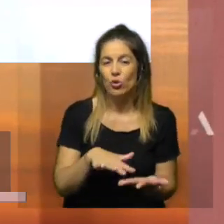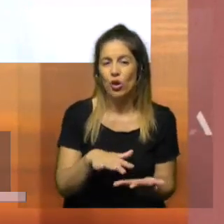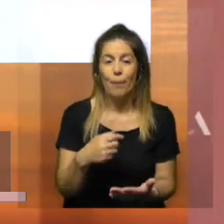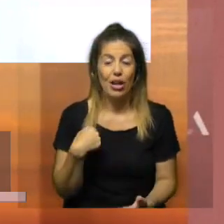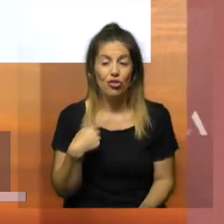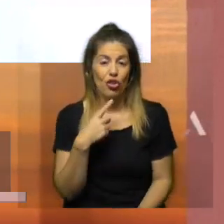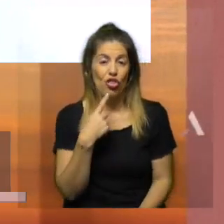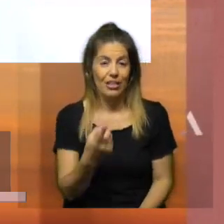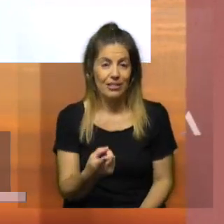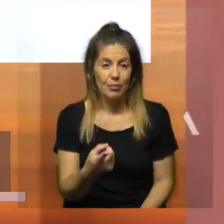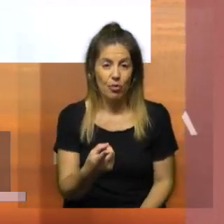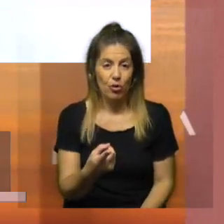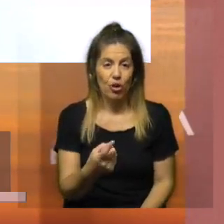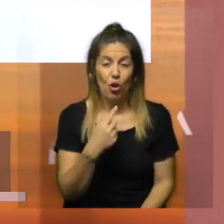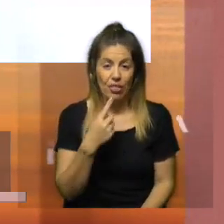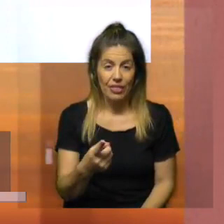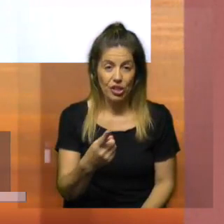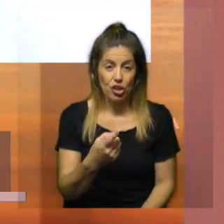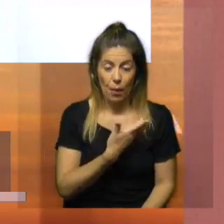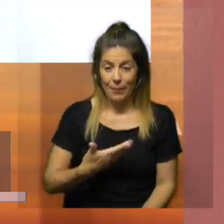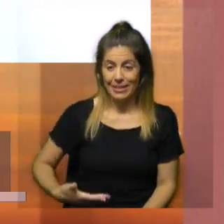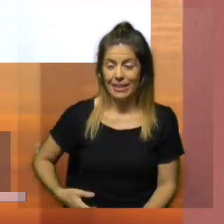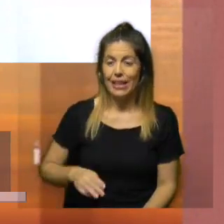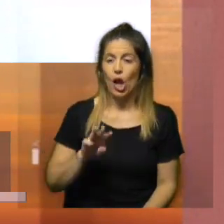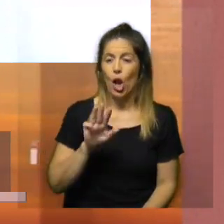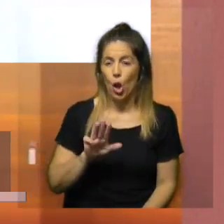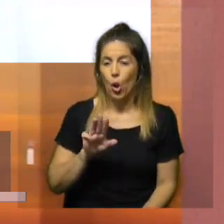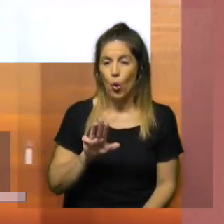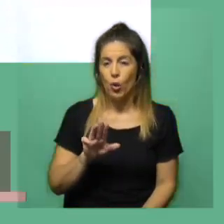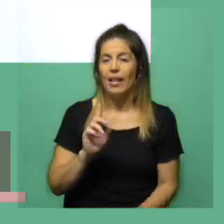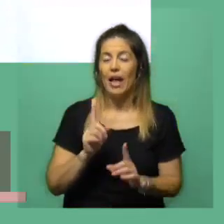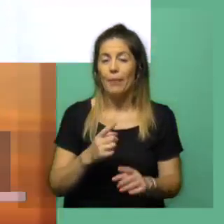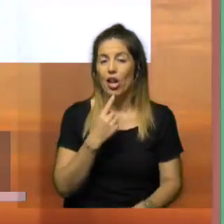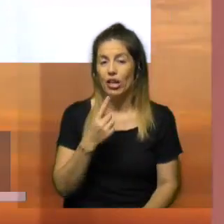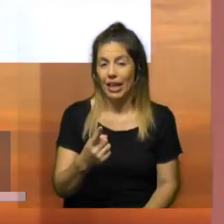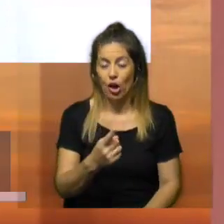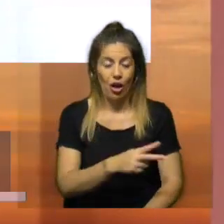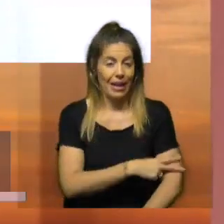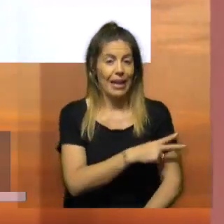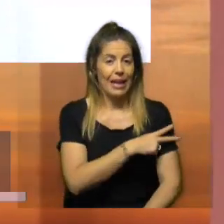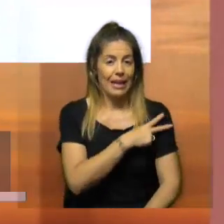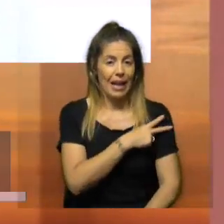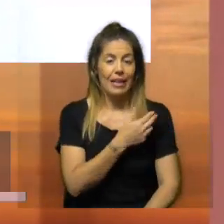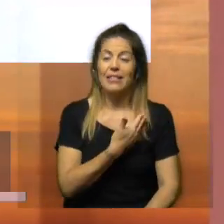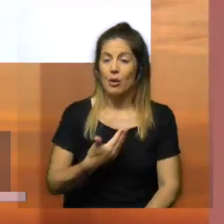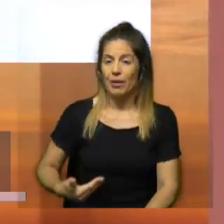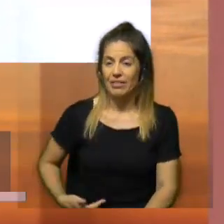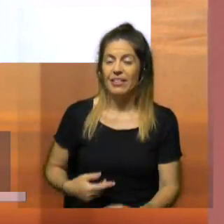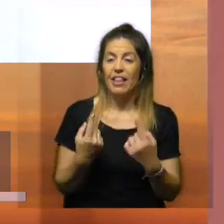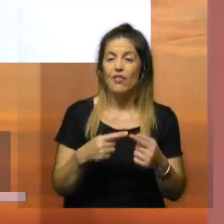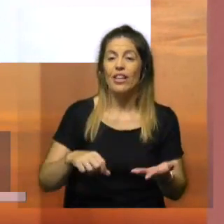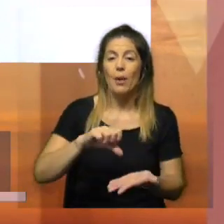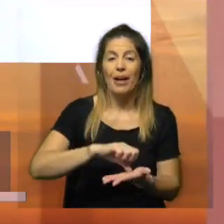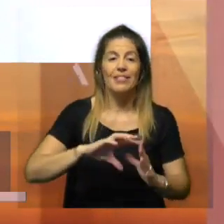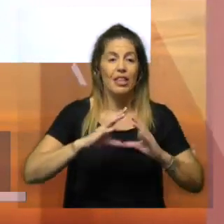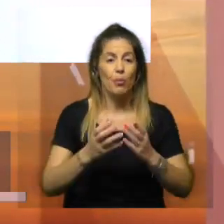decimos, lo ha dicho así el propio presidente Lula, lo ha dicho así, jerarcas y presidentes de varias partes del mundo,